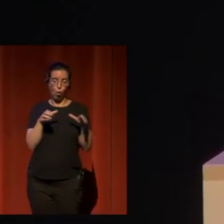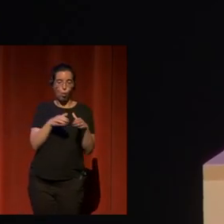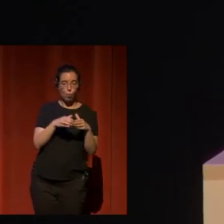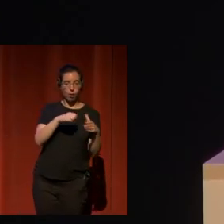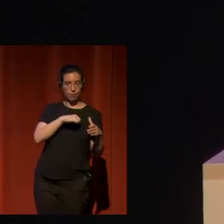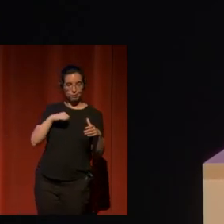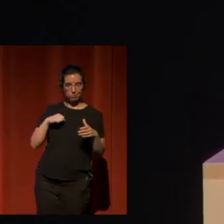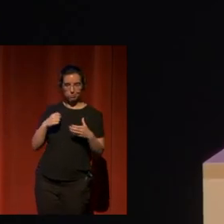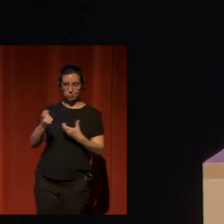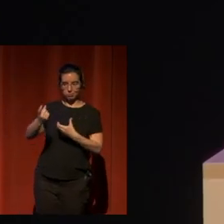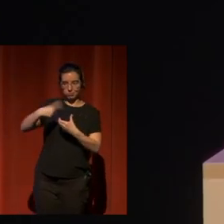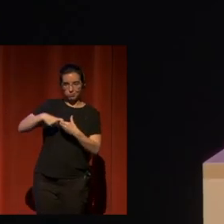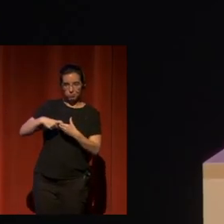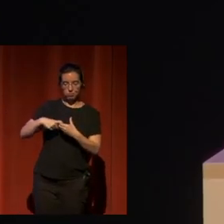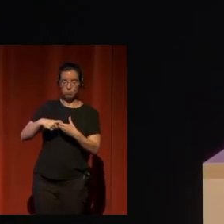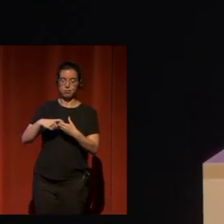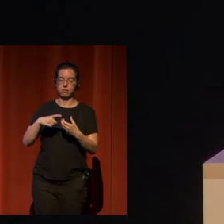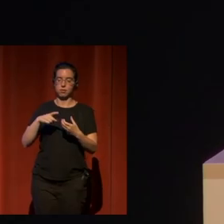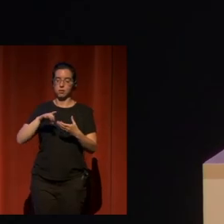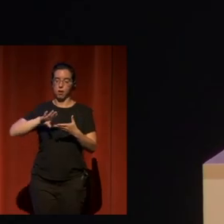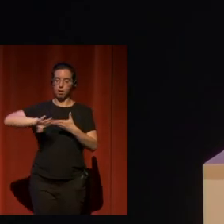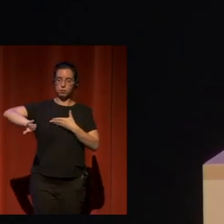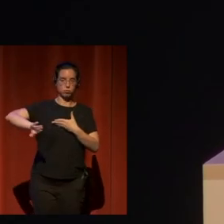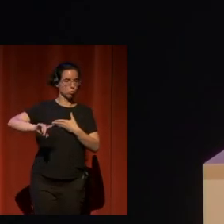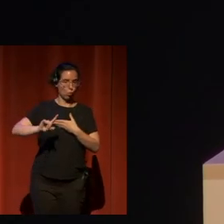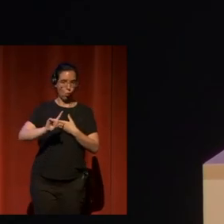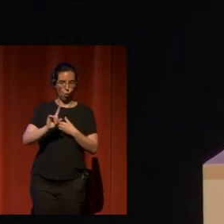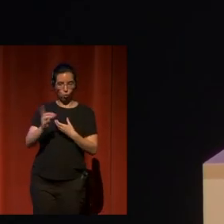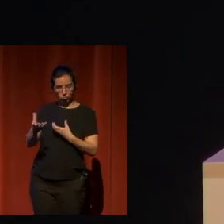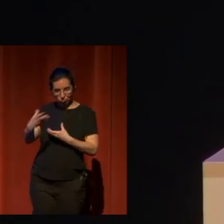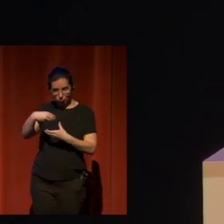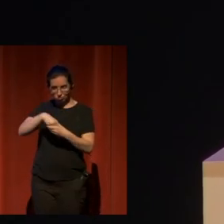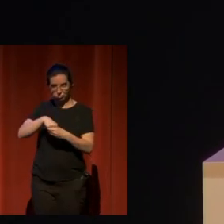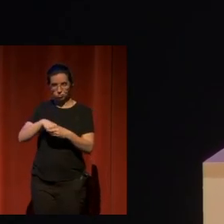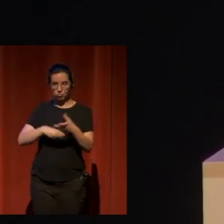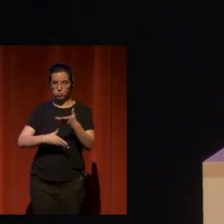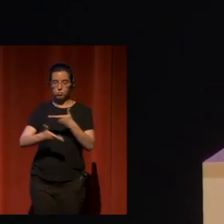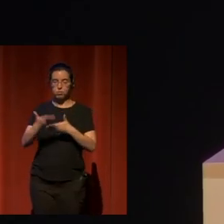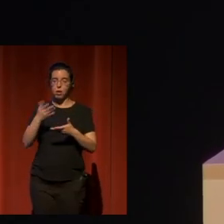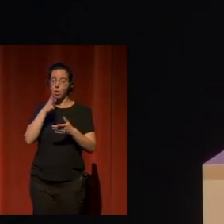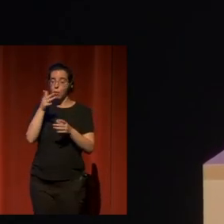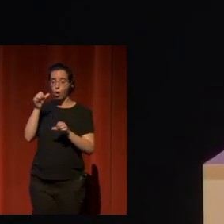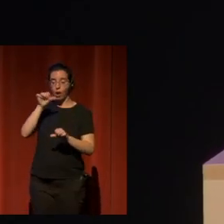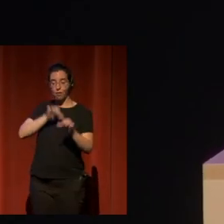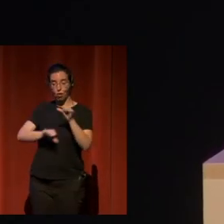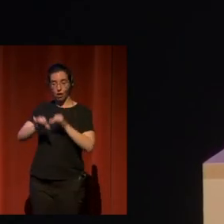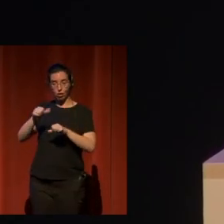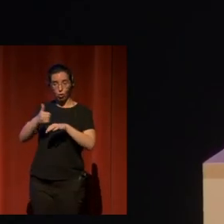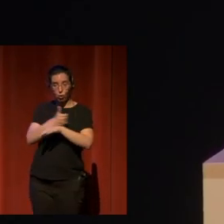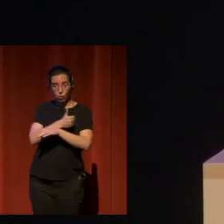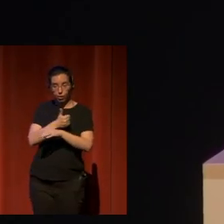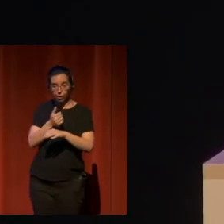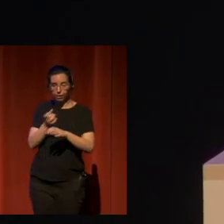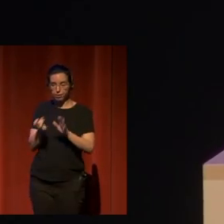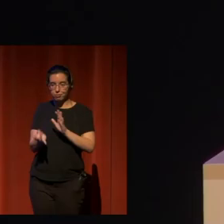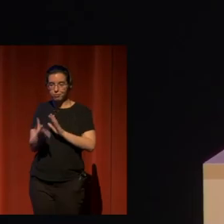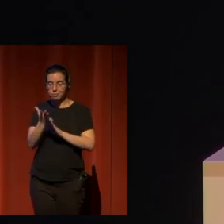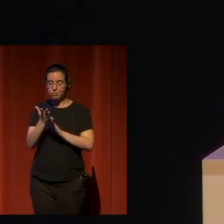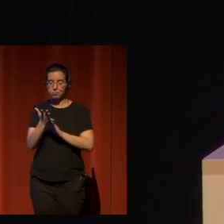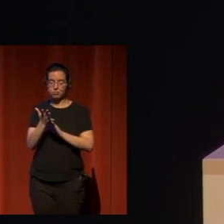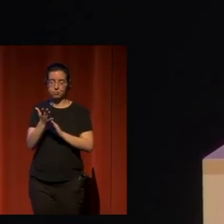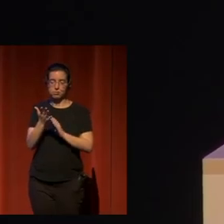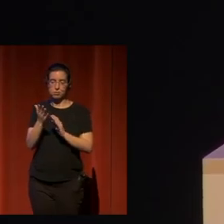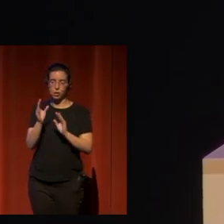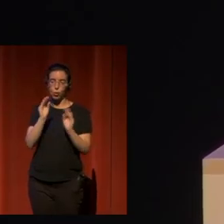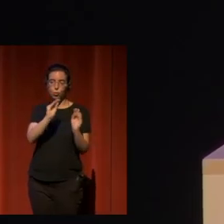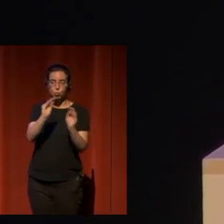no permanece ajena a estos fenómenos, sino al contrario, ya que los fundamentos de los laboratorios ciudadanos reflejan algunas de las principales